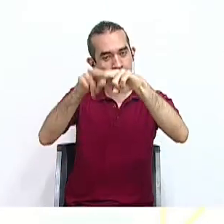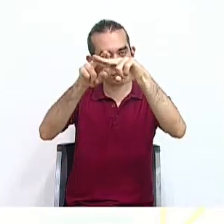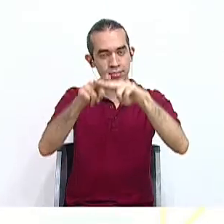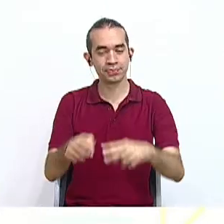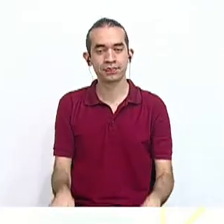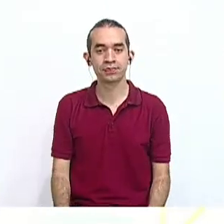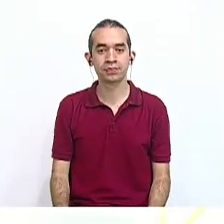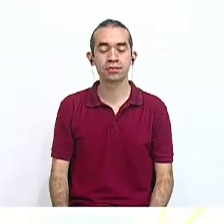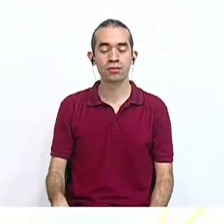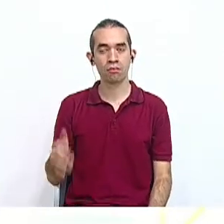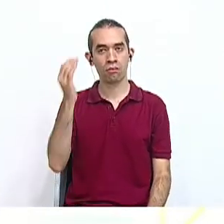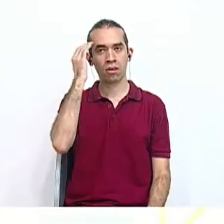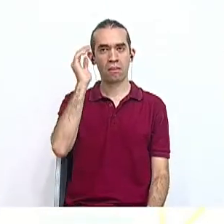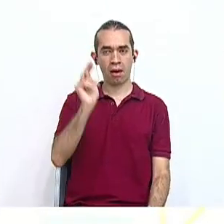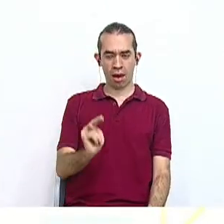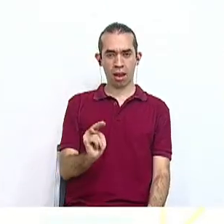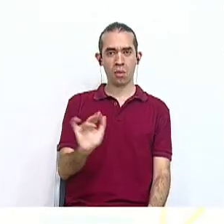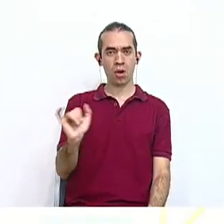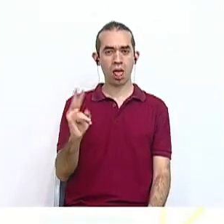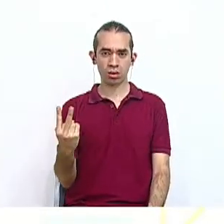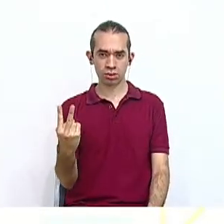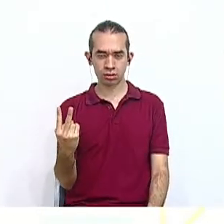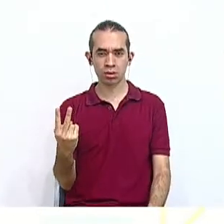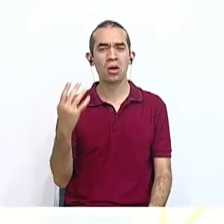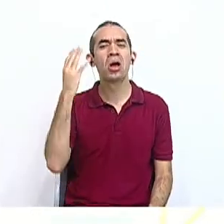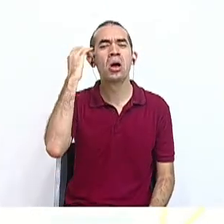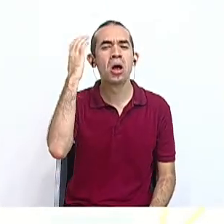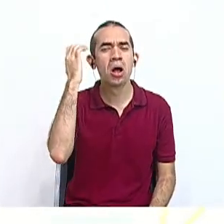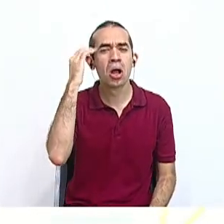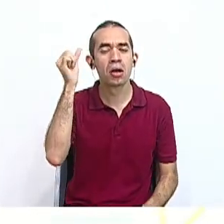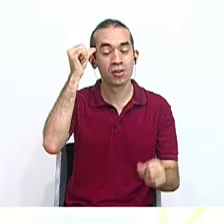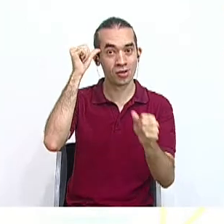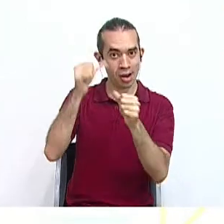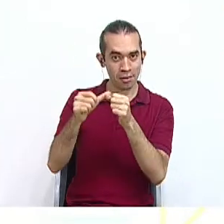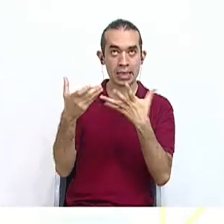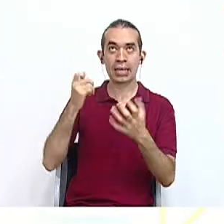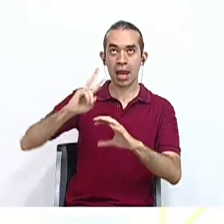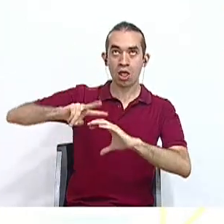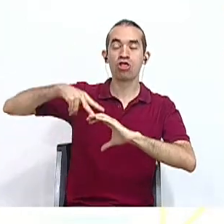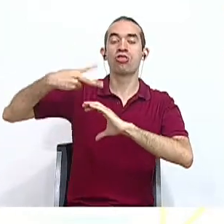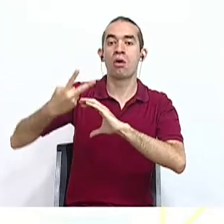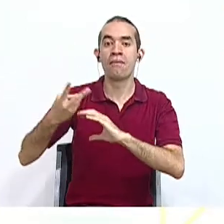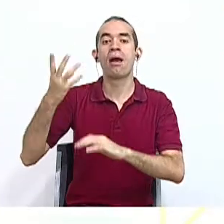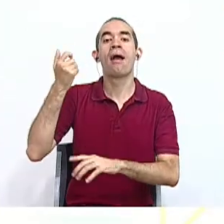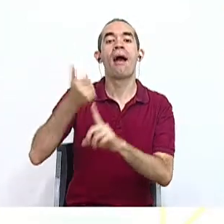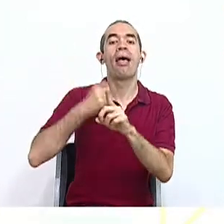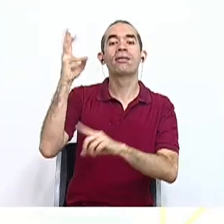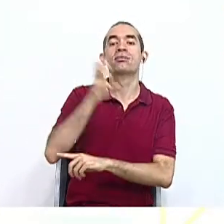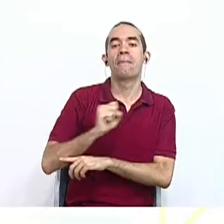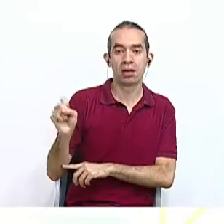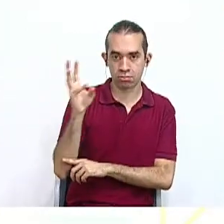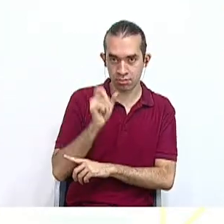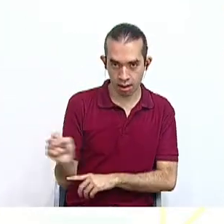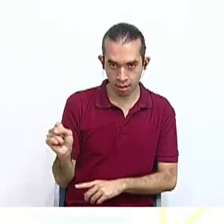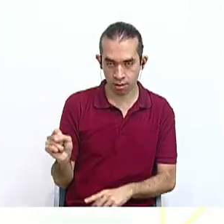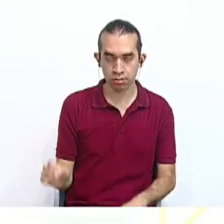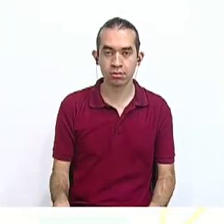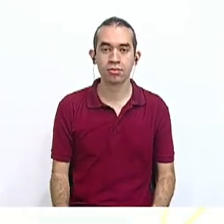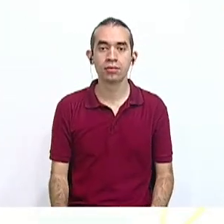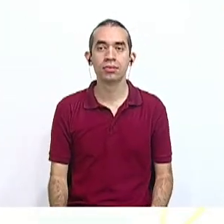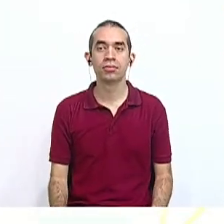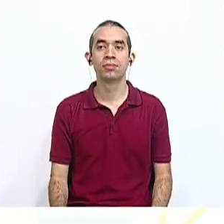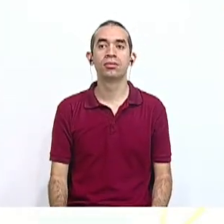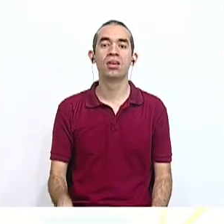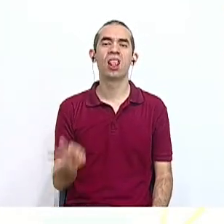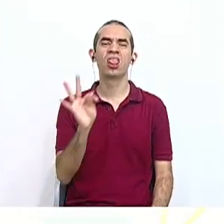tenemos N. N es igual a 2. Recordemos que está capitalizado semestralmente. ¿Y quién es T?